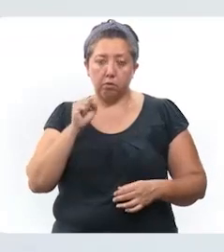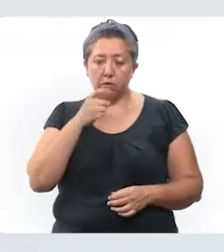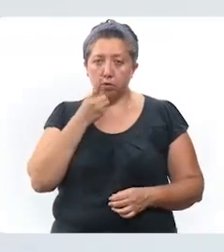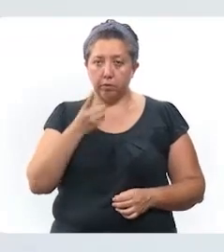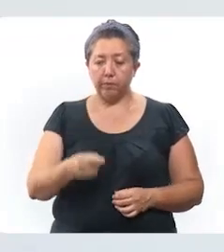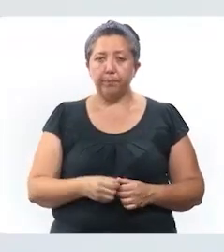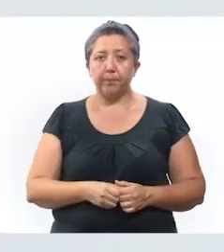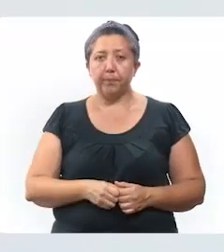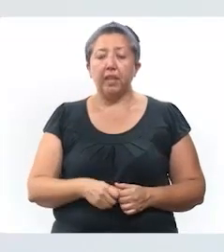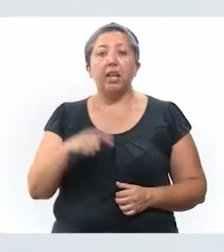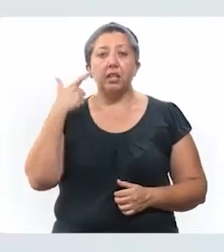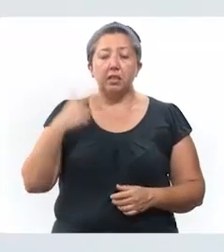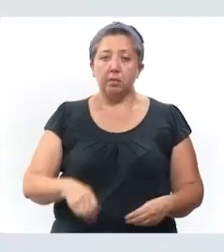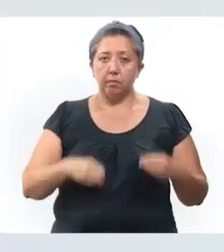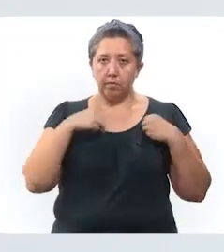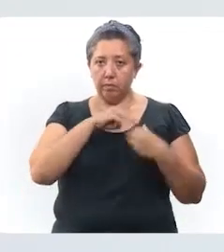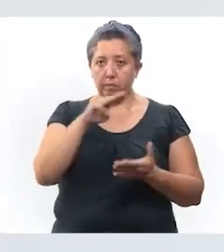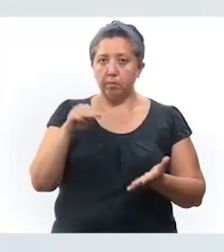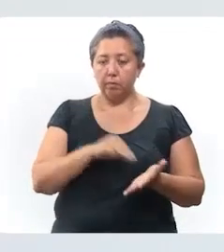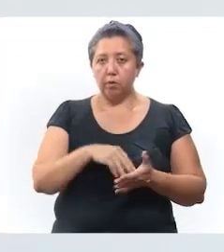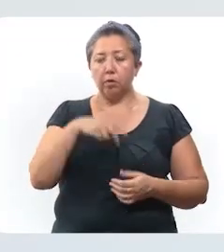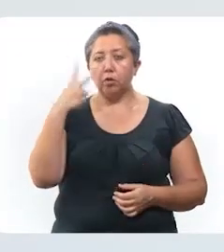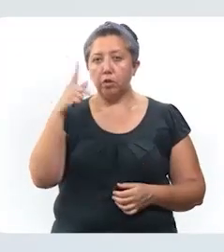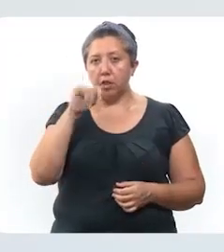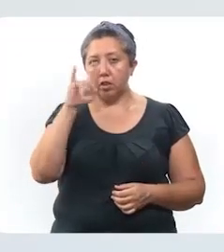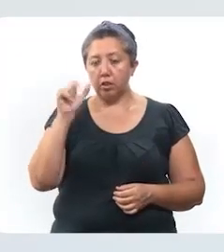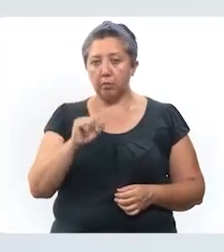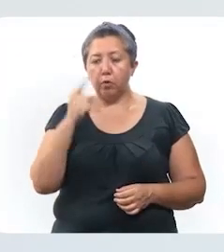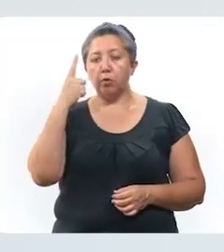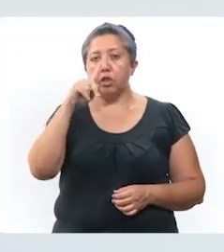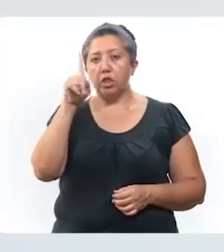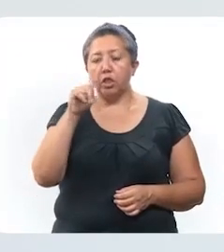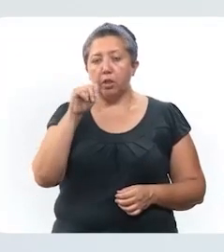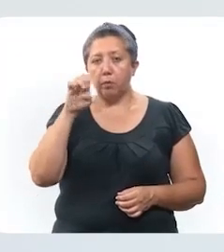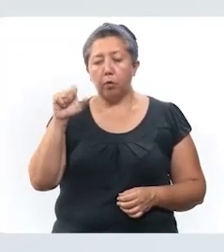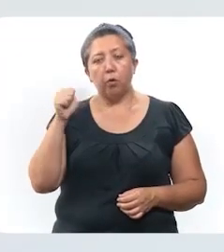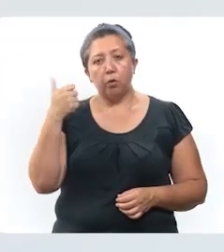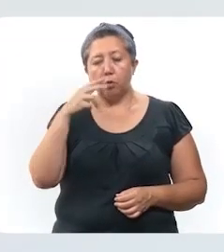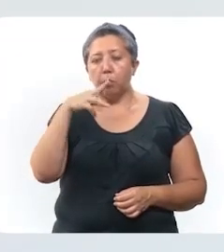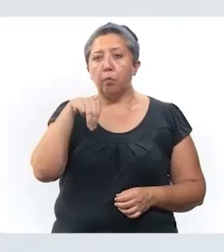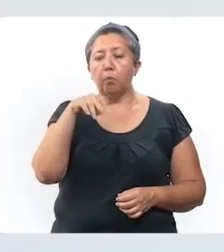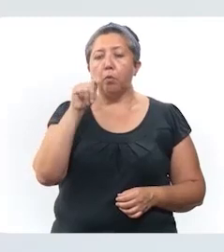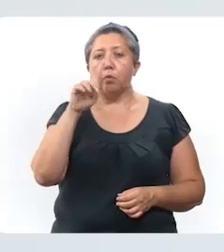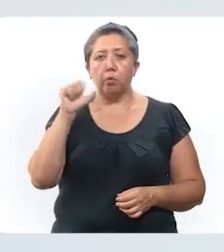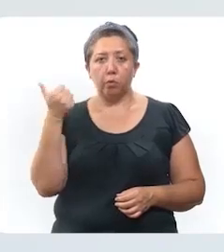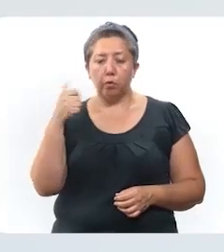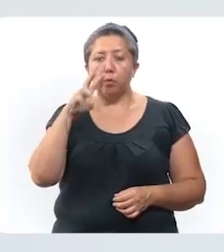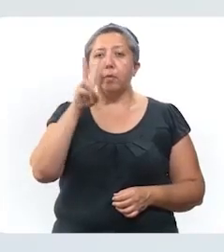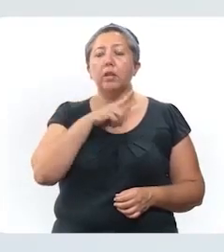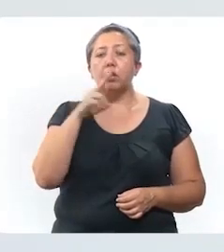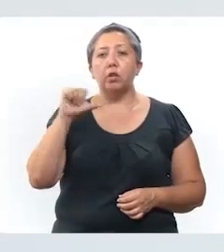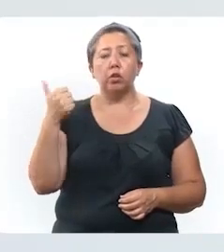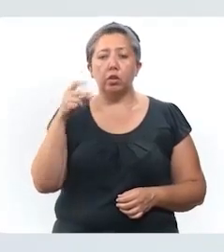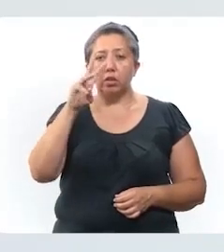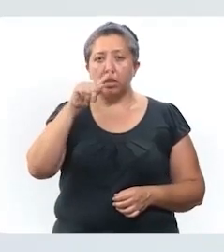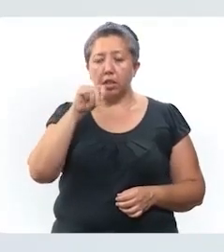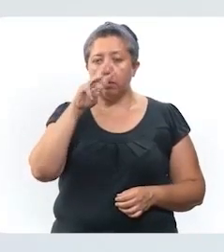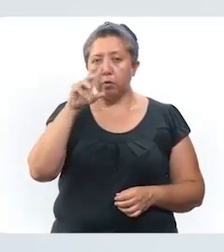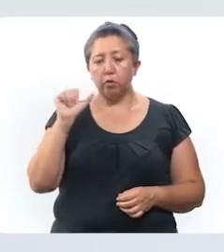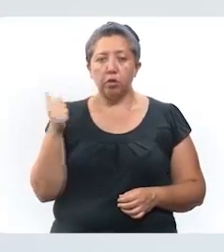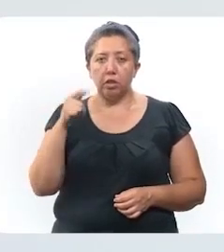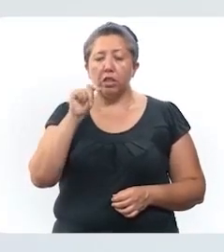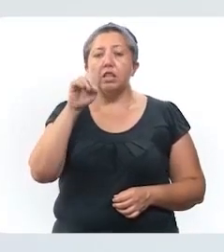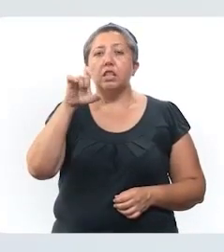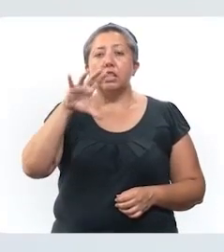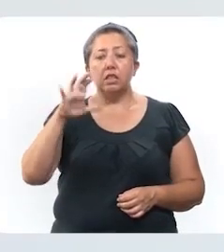obesidad. 7 residían en Mérida, 2 en Tizimín, 1 en Tzemul, 1 en Motul, 1 en Valladolid, 1 en Temozón, 1 en